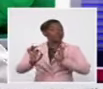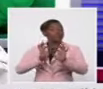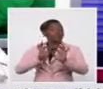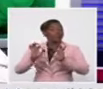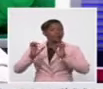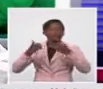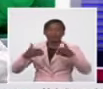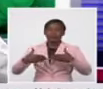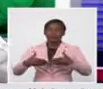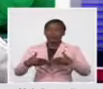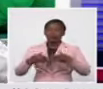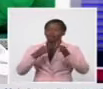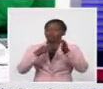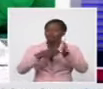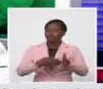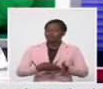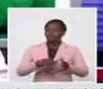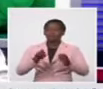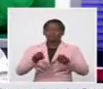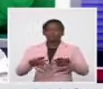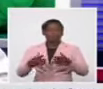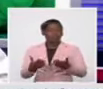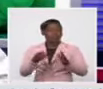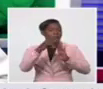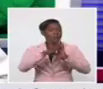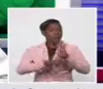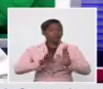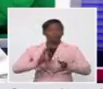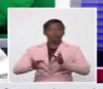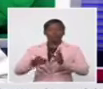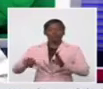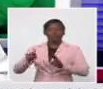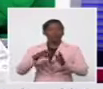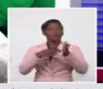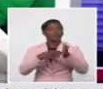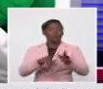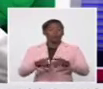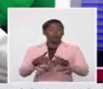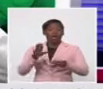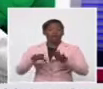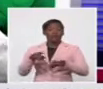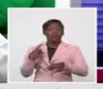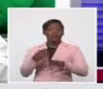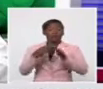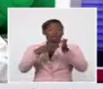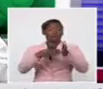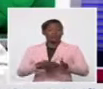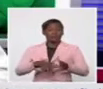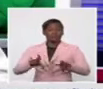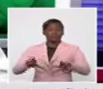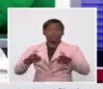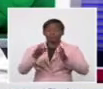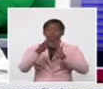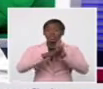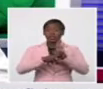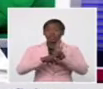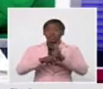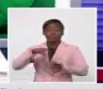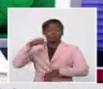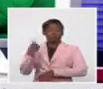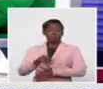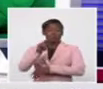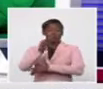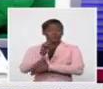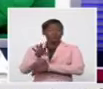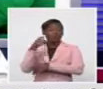que se adoptan y otras más que se deben de incrementar, con la participación activa de todos, pues